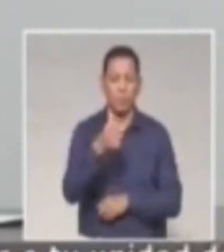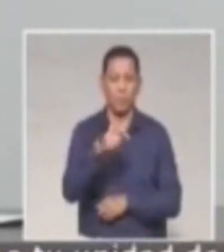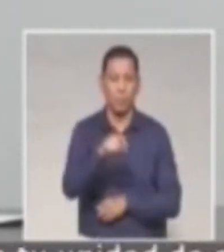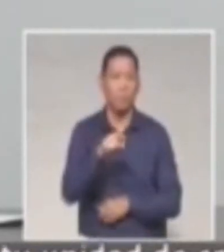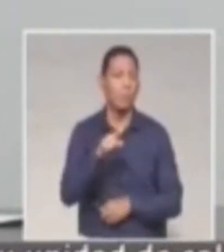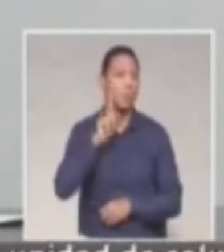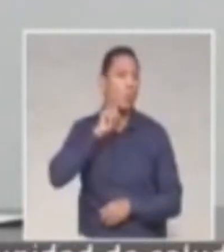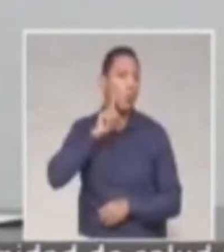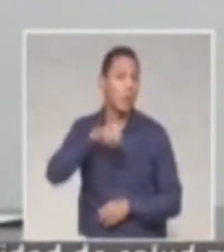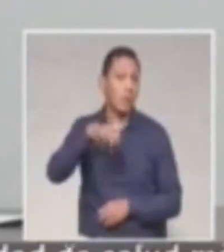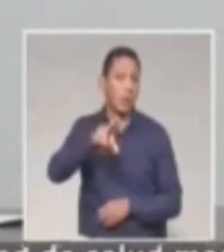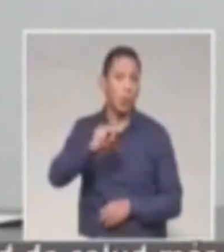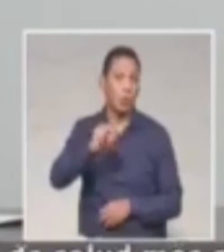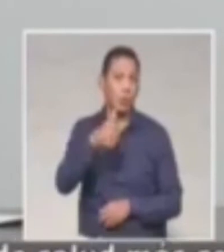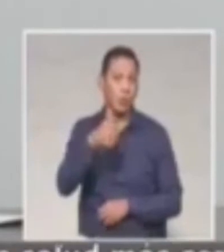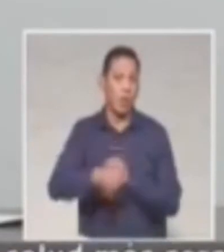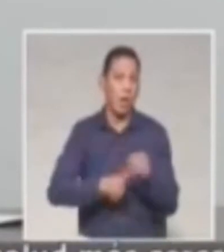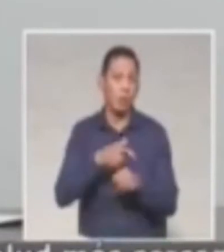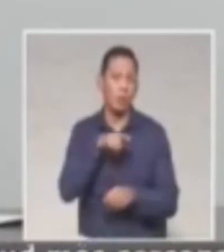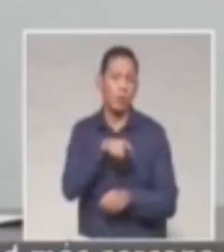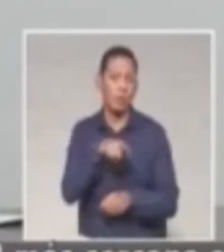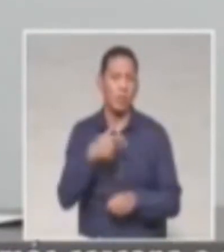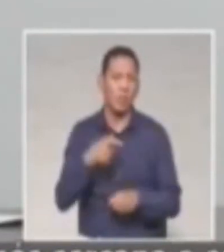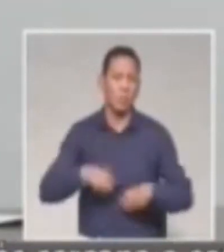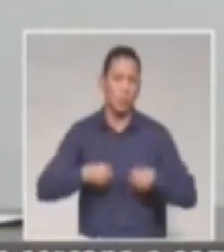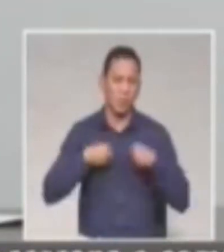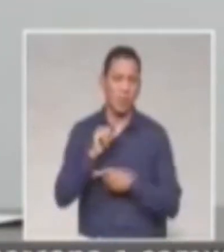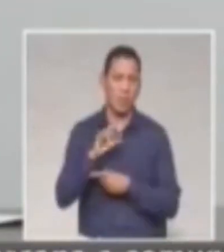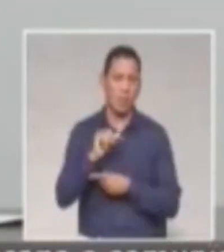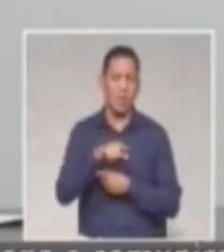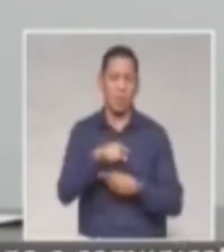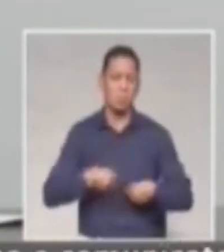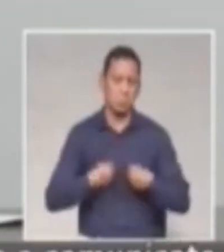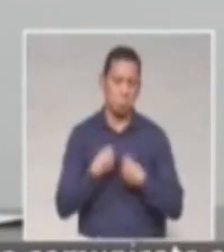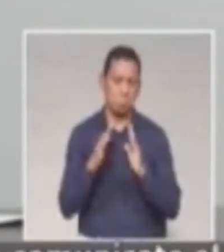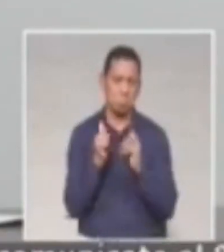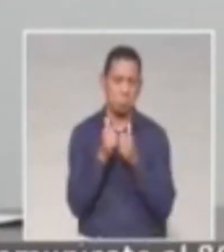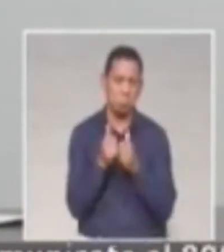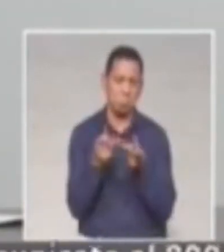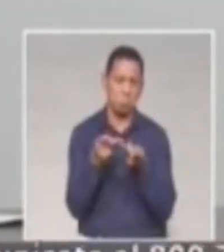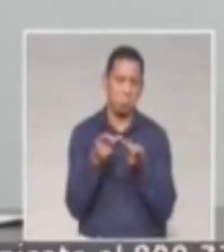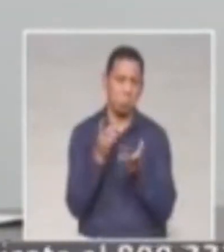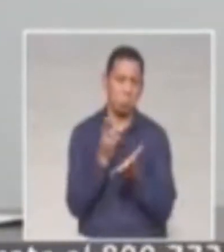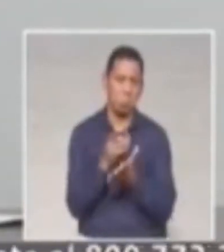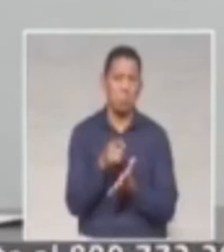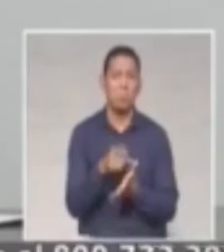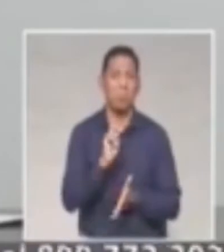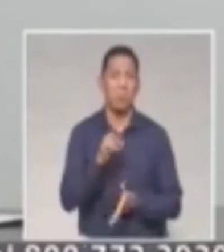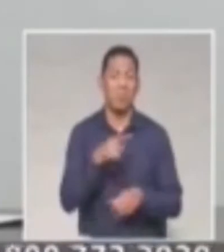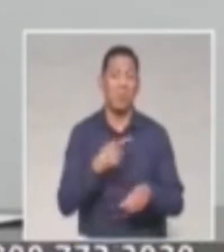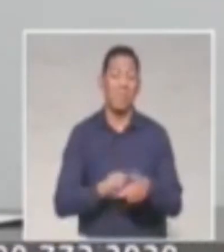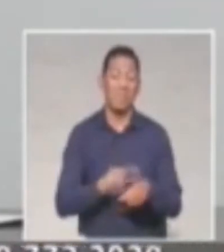a una señora de 86 años, originaria de Acala, ama de casa y bueno, con todas las comorbilidades